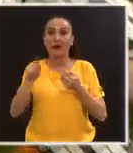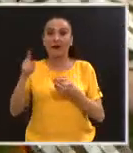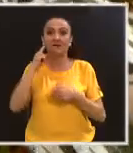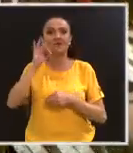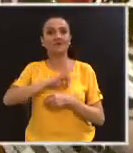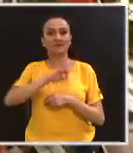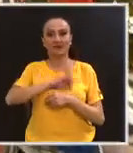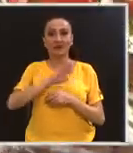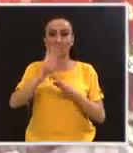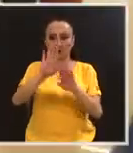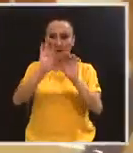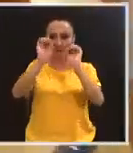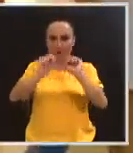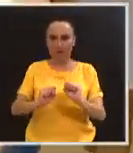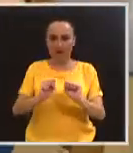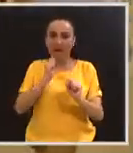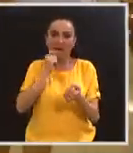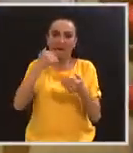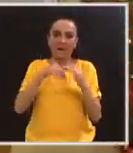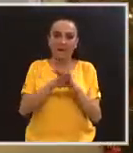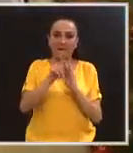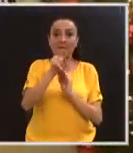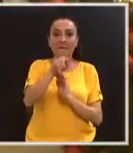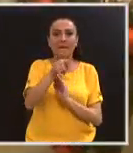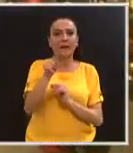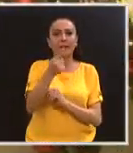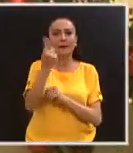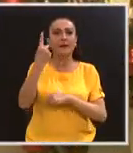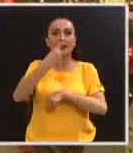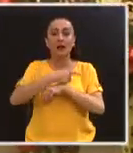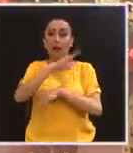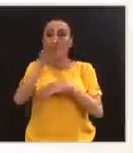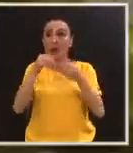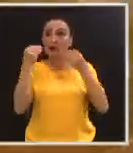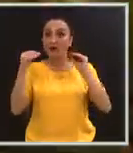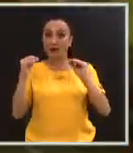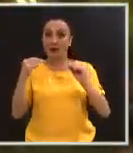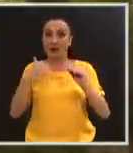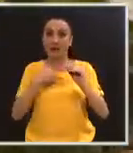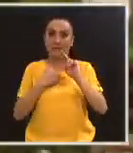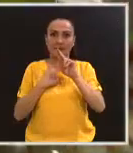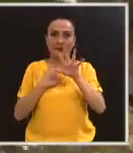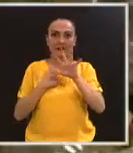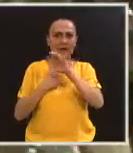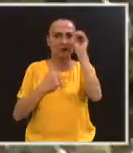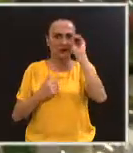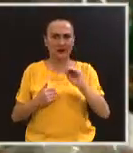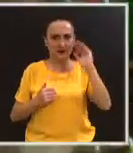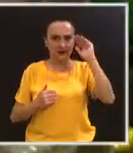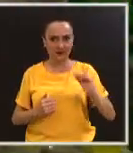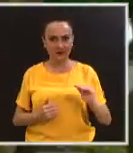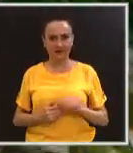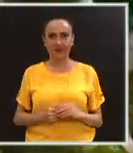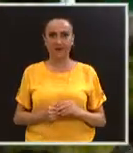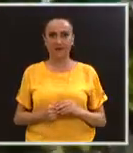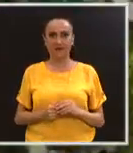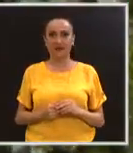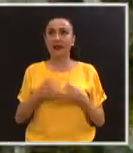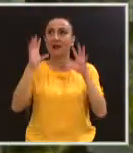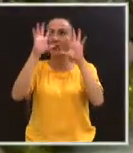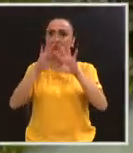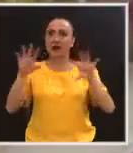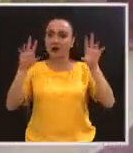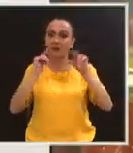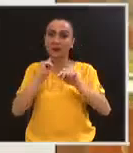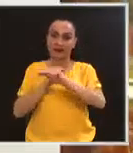beneficios a los que usted podrá acceder durante esos primeros días toda la tienda cuenta con un 25% de descuento en la decoración